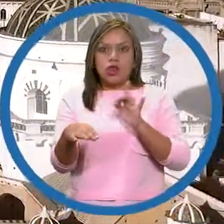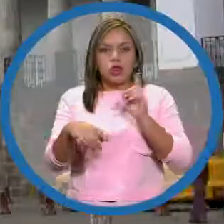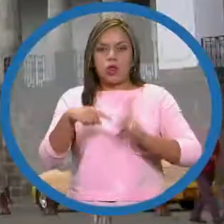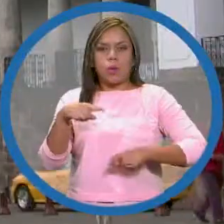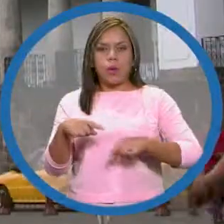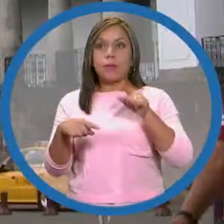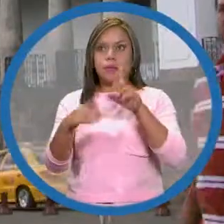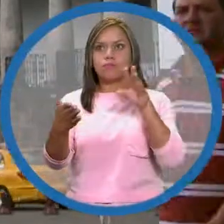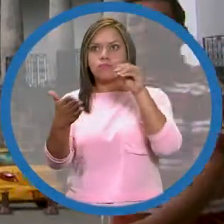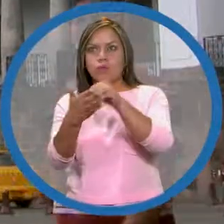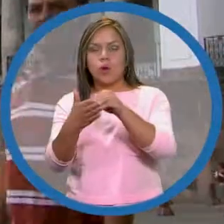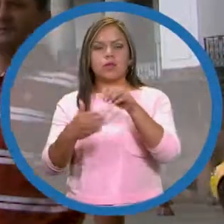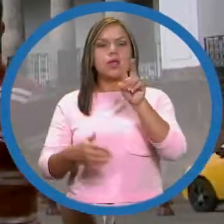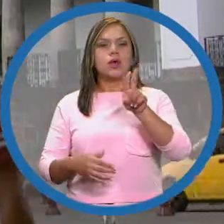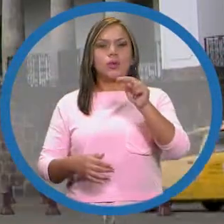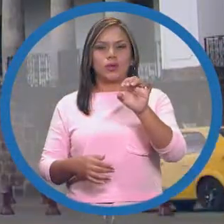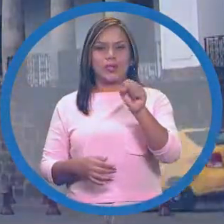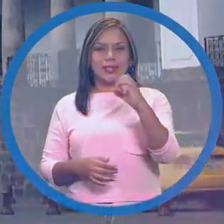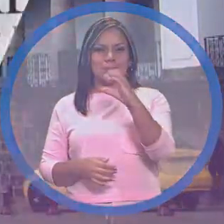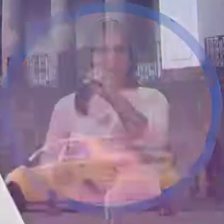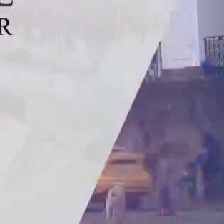inmateriales de la humanidad de la UNESCO.